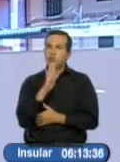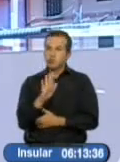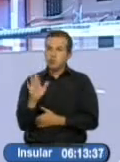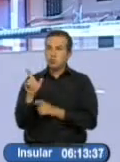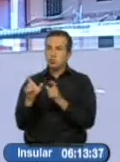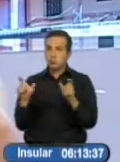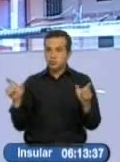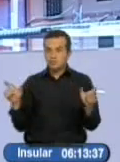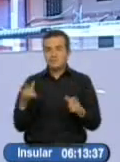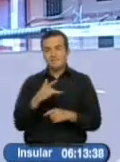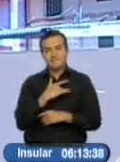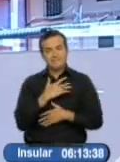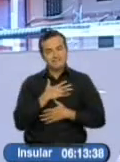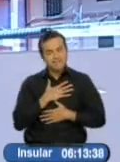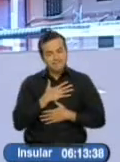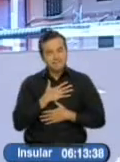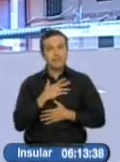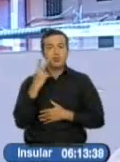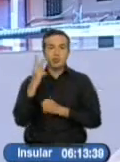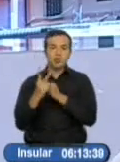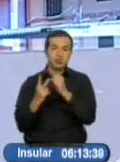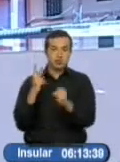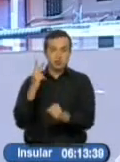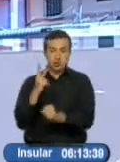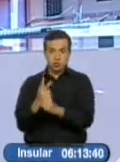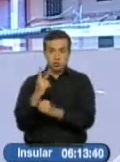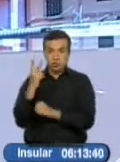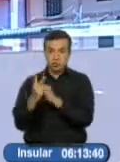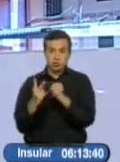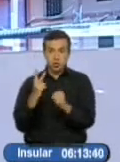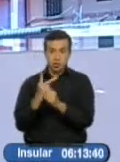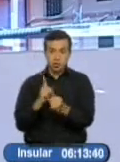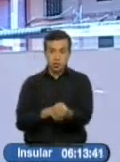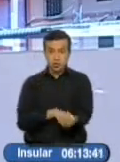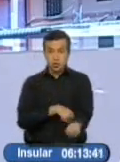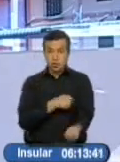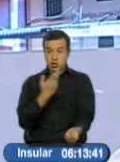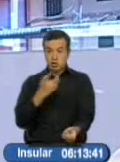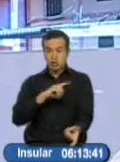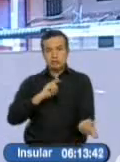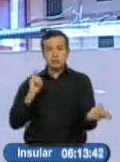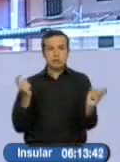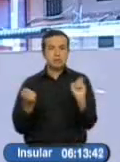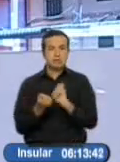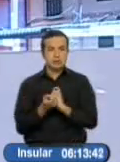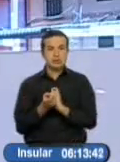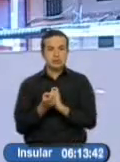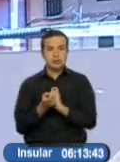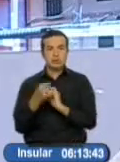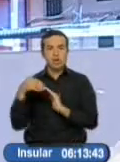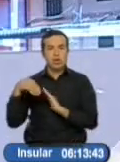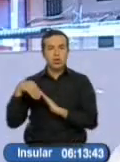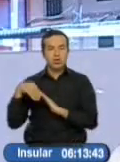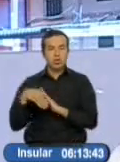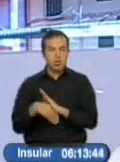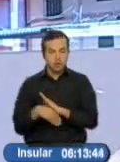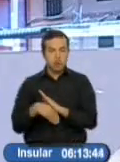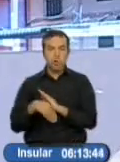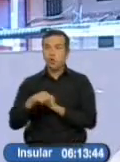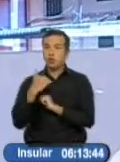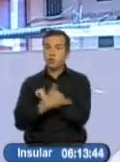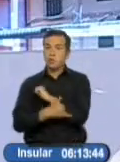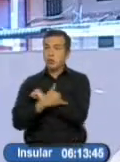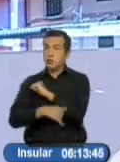colaboradores. Lastimosamente, en los últimos 2 años esa costumbre se revirtió. Hemos bajado significativamente la